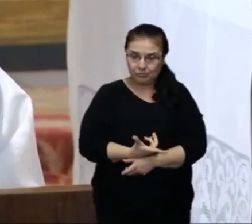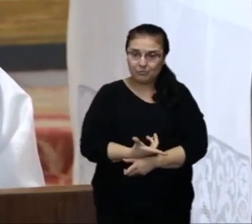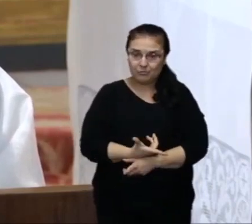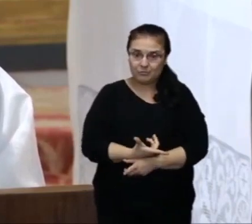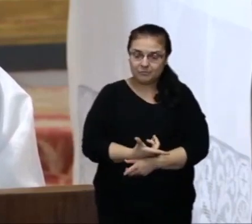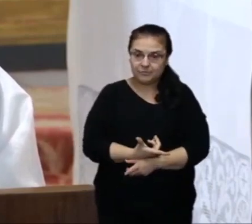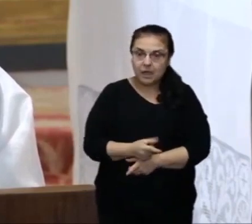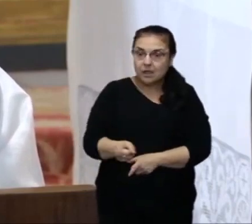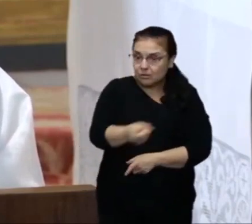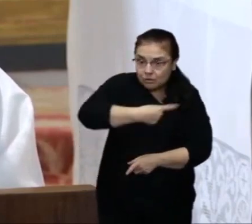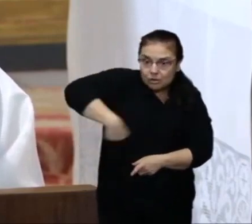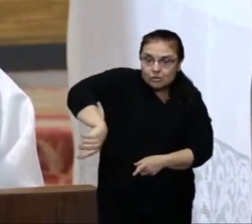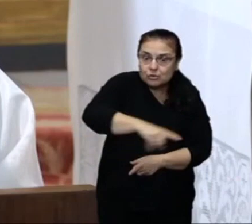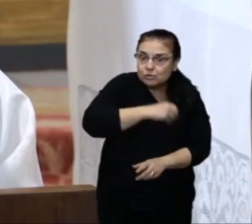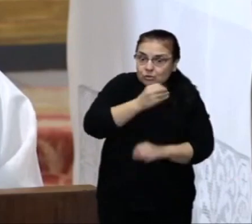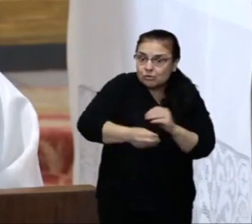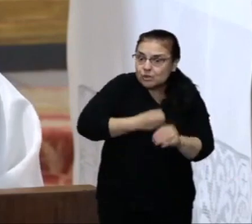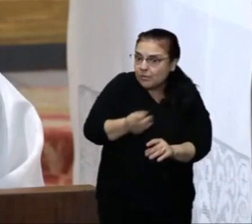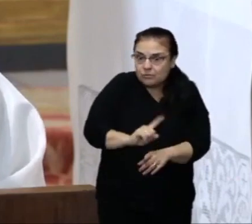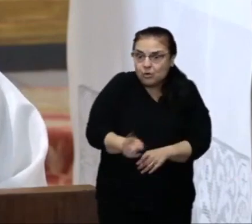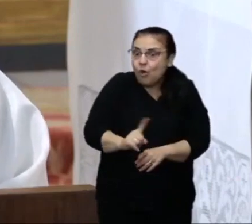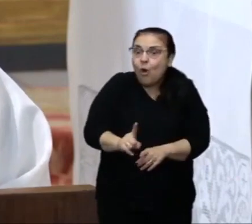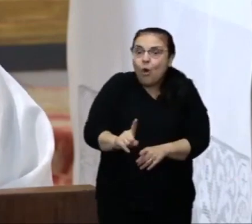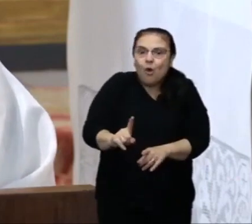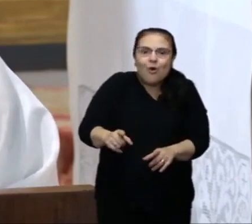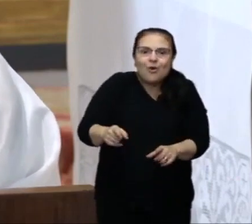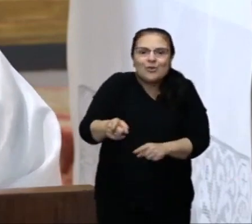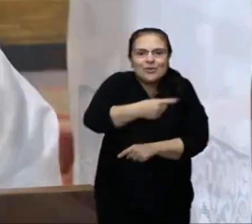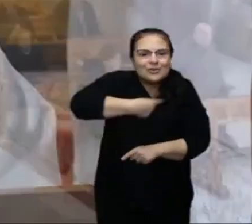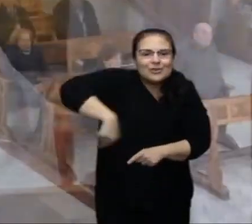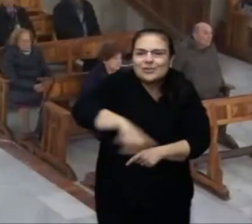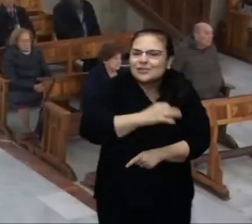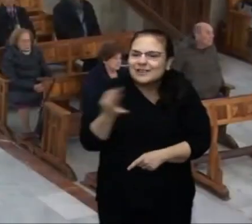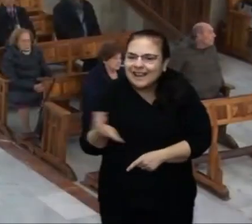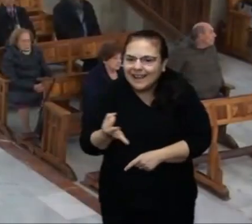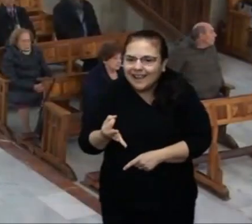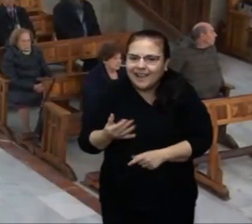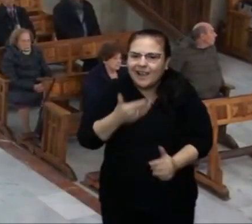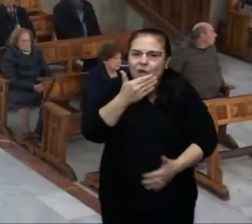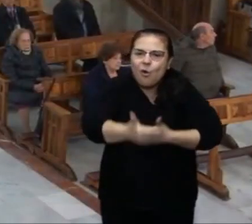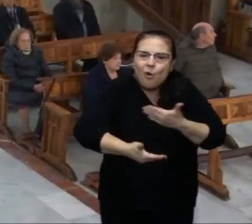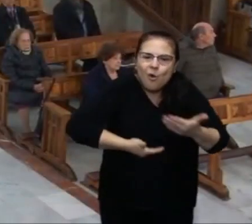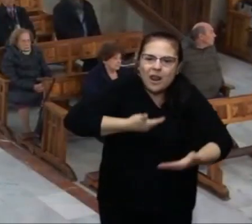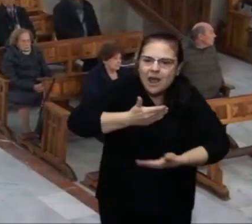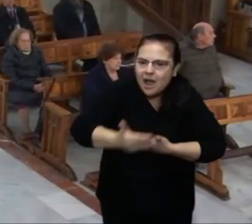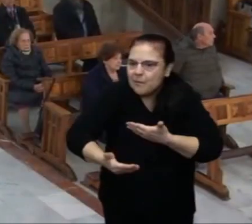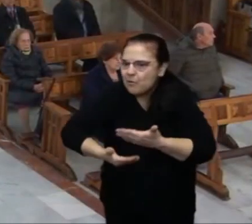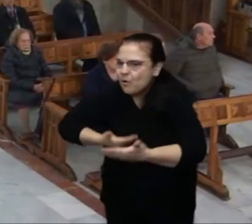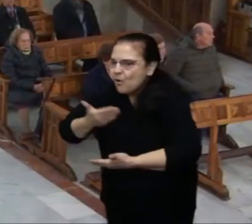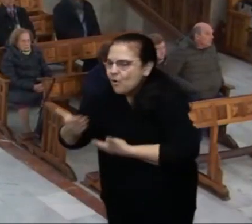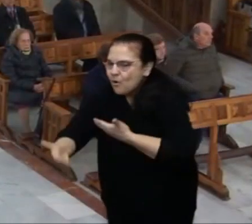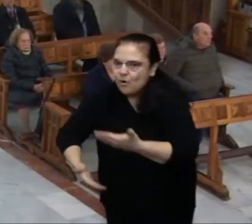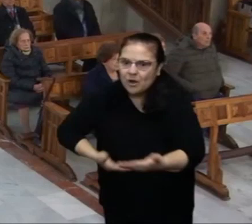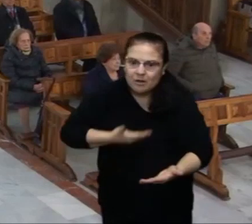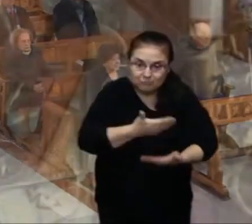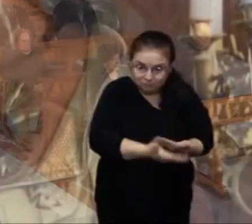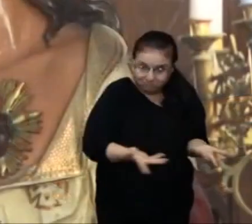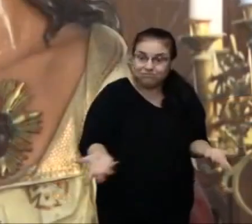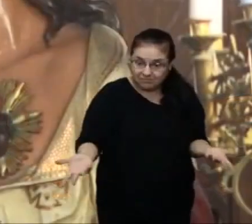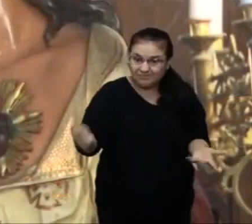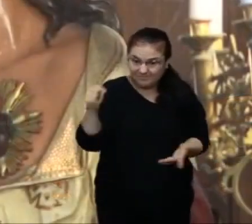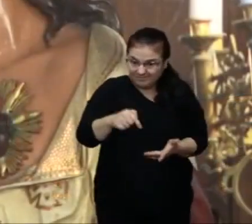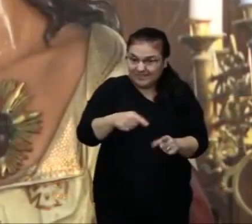hacer. Nosotros solo colaboramos. Bueno, pues ¿cómo colaboro? Ciertamente estas cosas